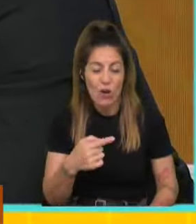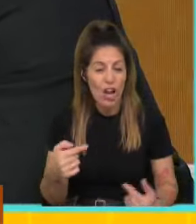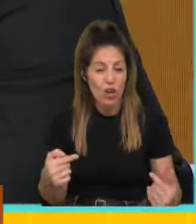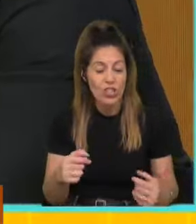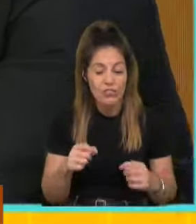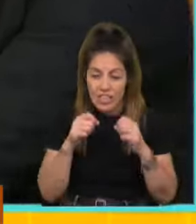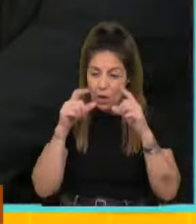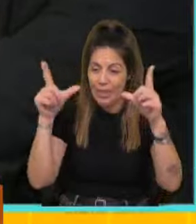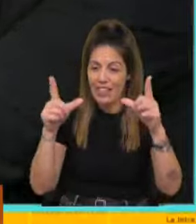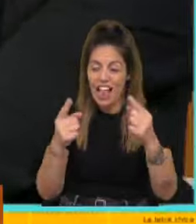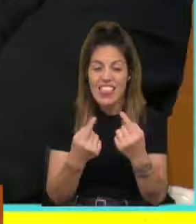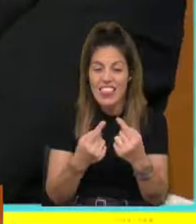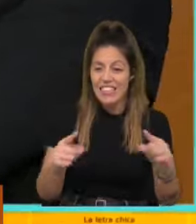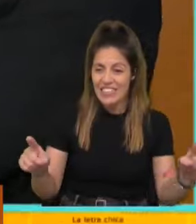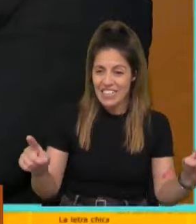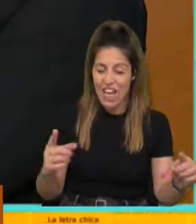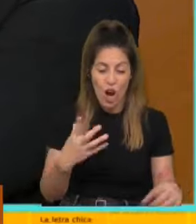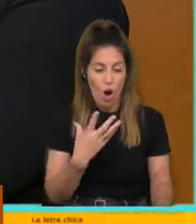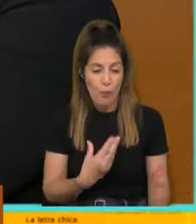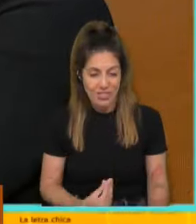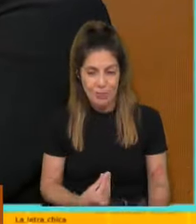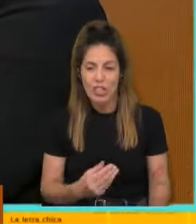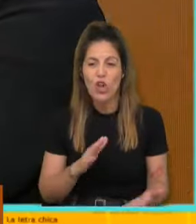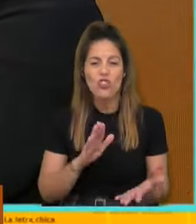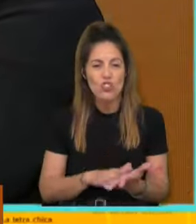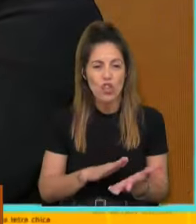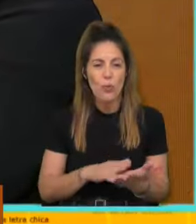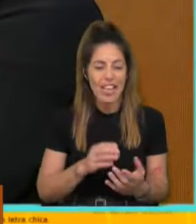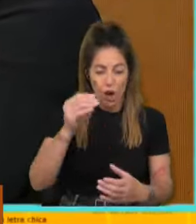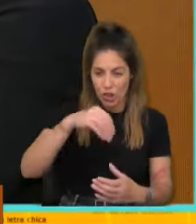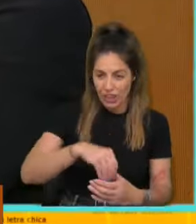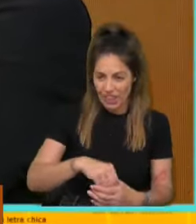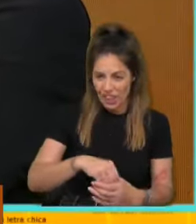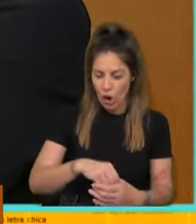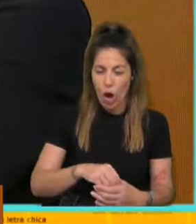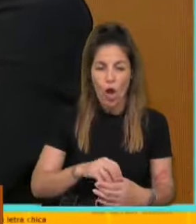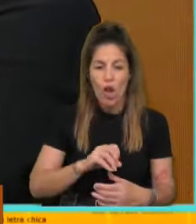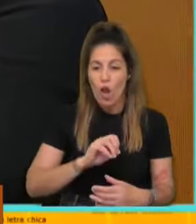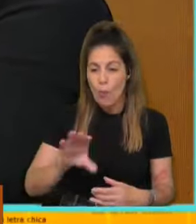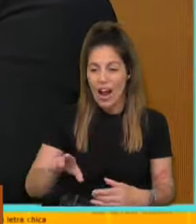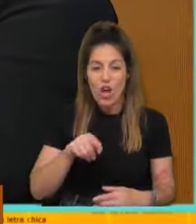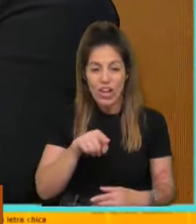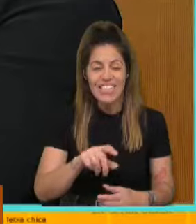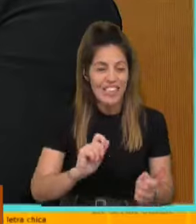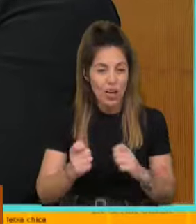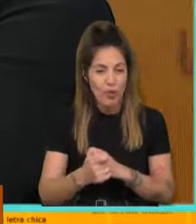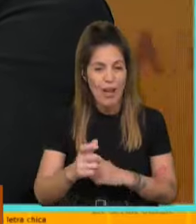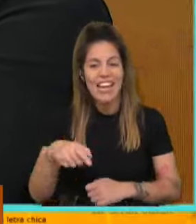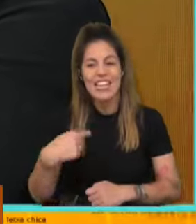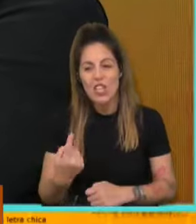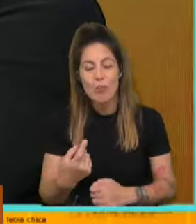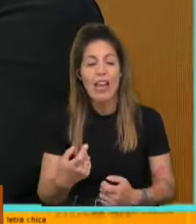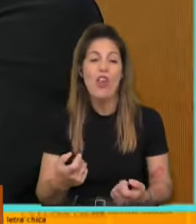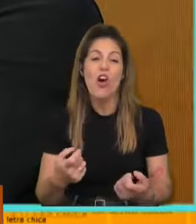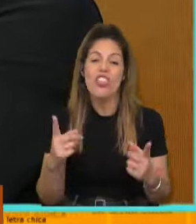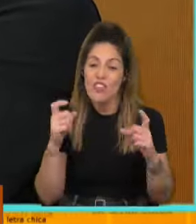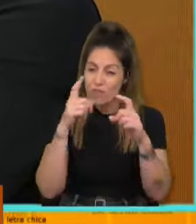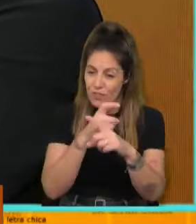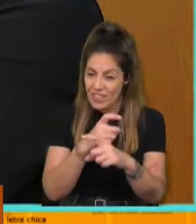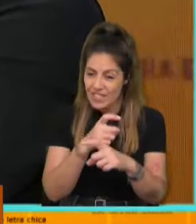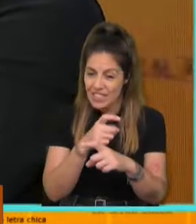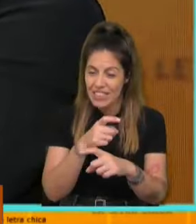distancia entre el convencimiento sobre el contenido y lo malo que es esta reforma y luego lo que está costando y